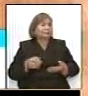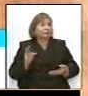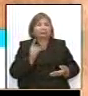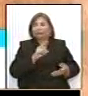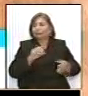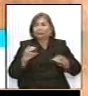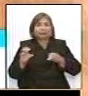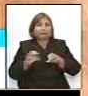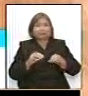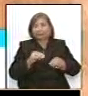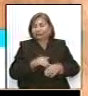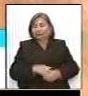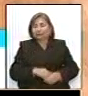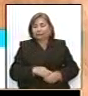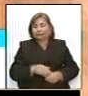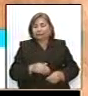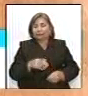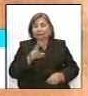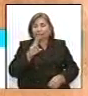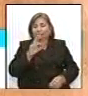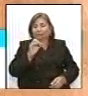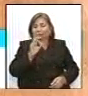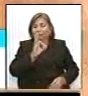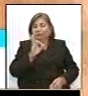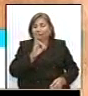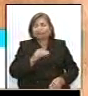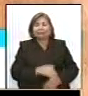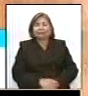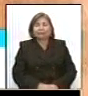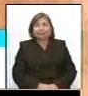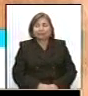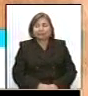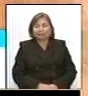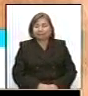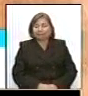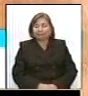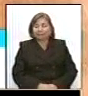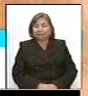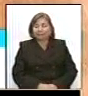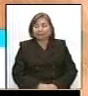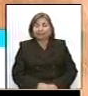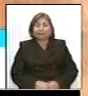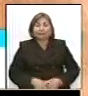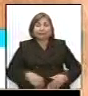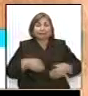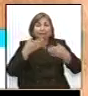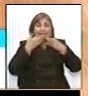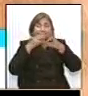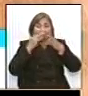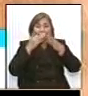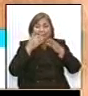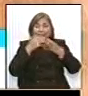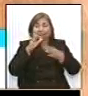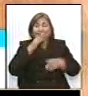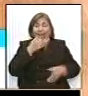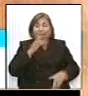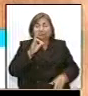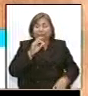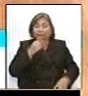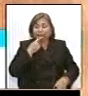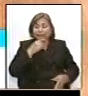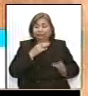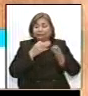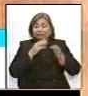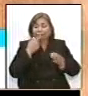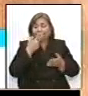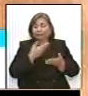esta actividad el 20 de febrero. En la red social Facebook, y acá tenemos la